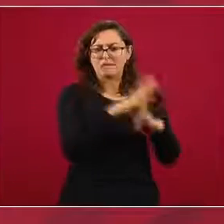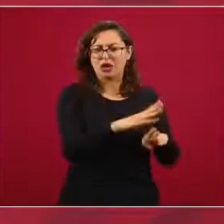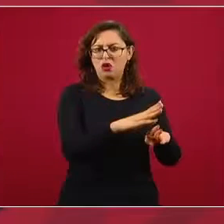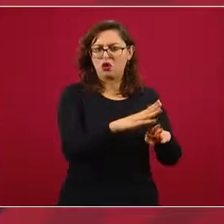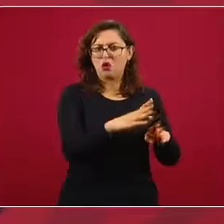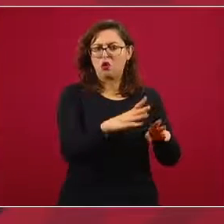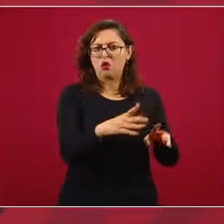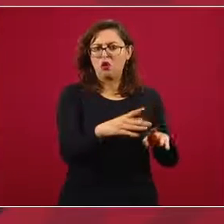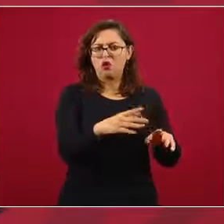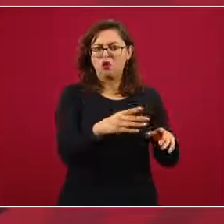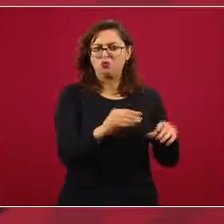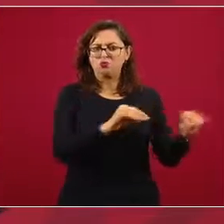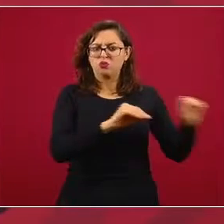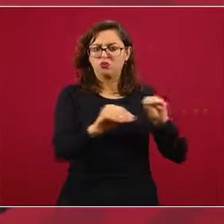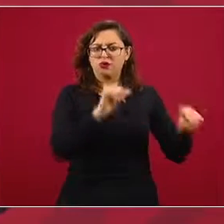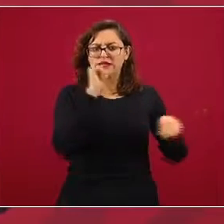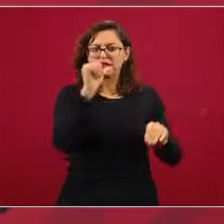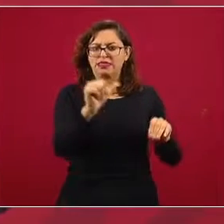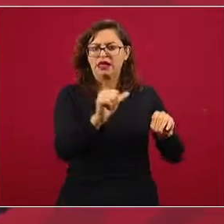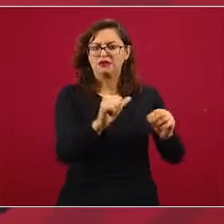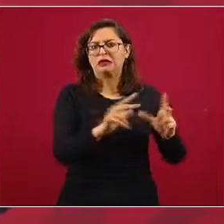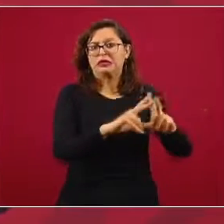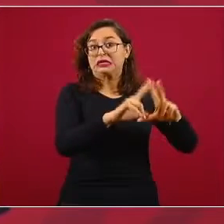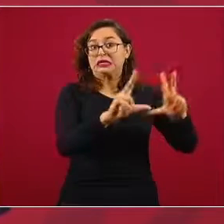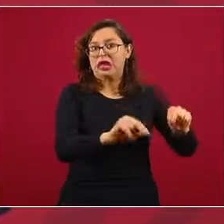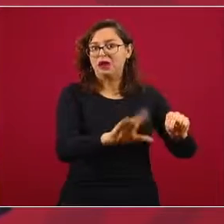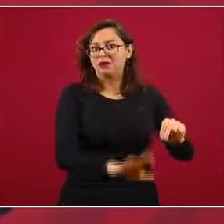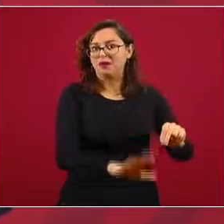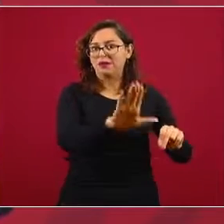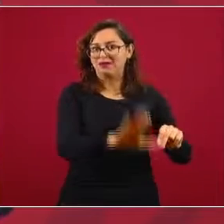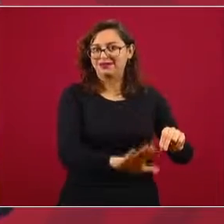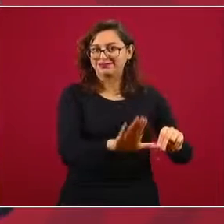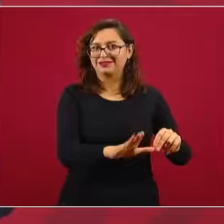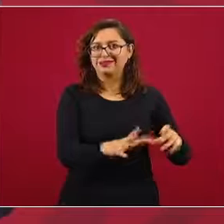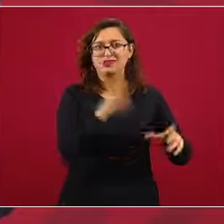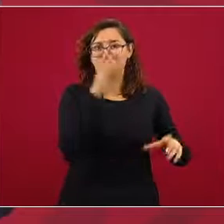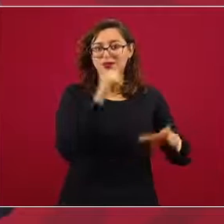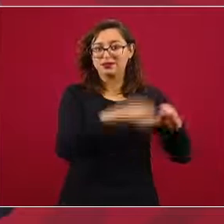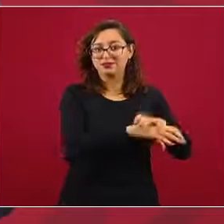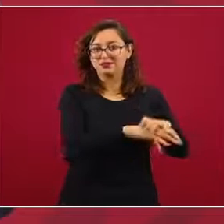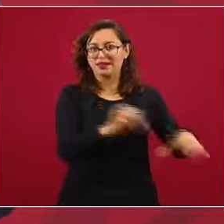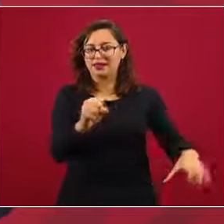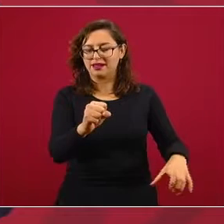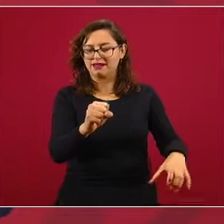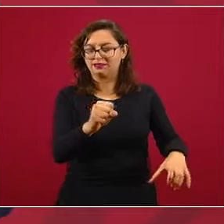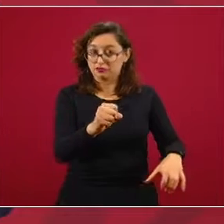hace, vamos a decir, que por oficio